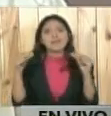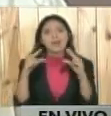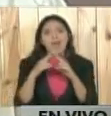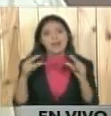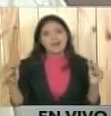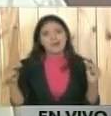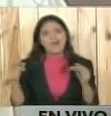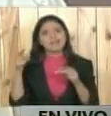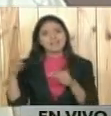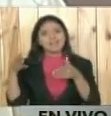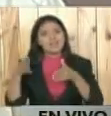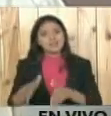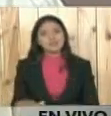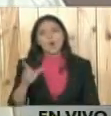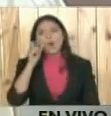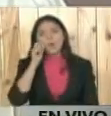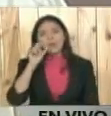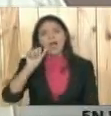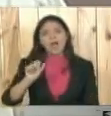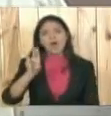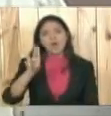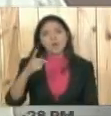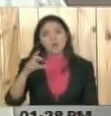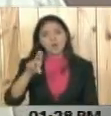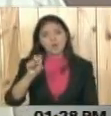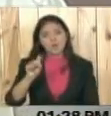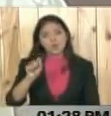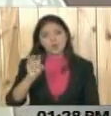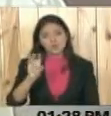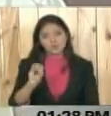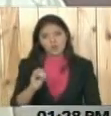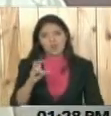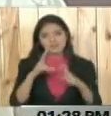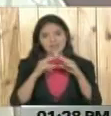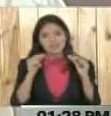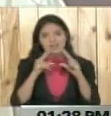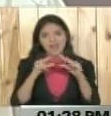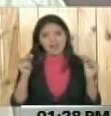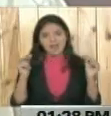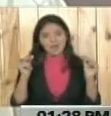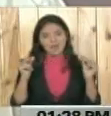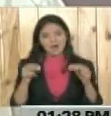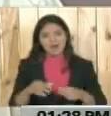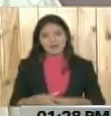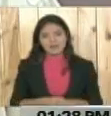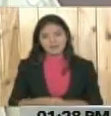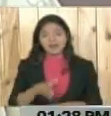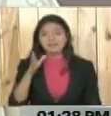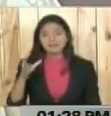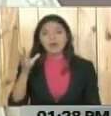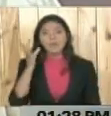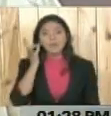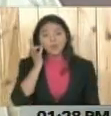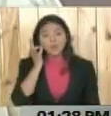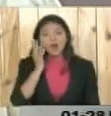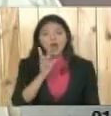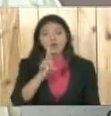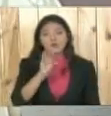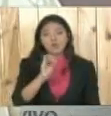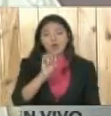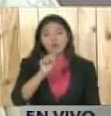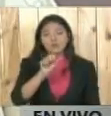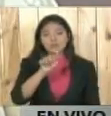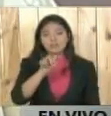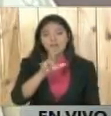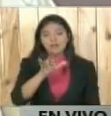cuna de Augusto César Sandino. Nicaragua, Nicaragua, por allá tenemos a la compañera Rosario y